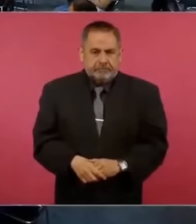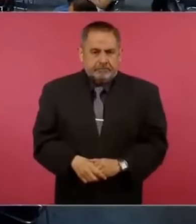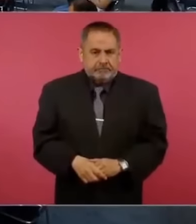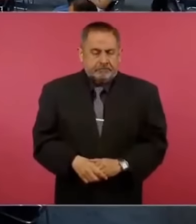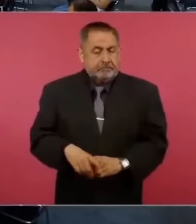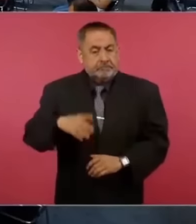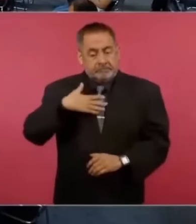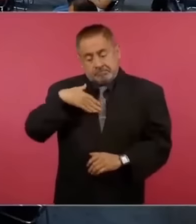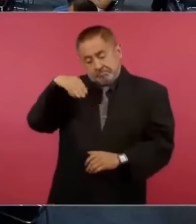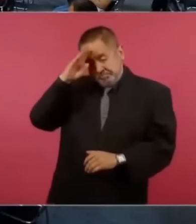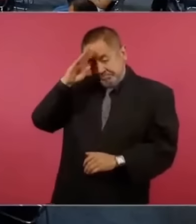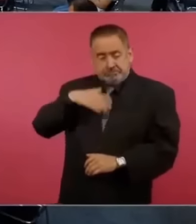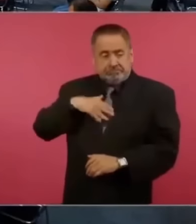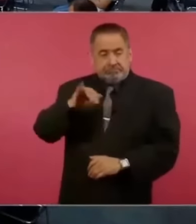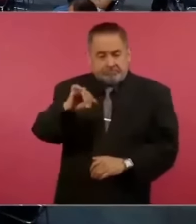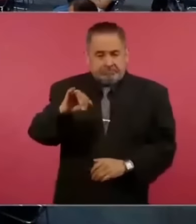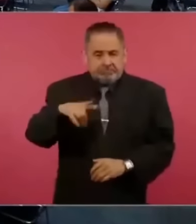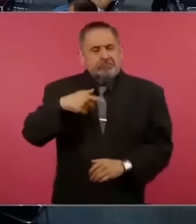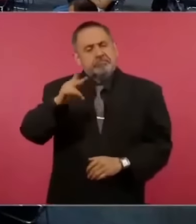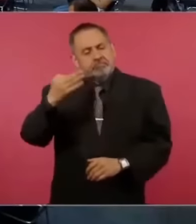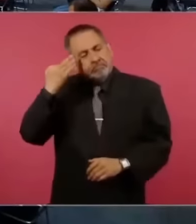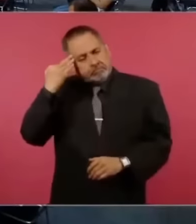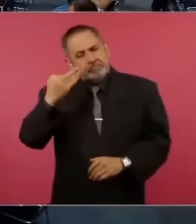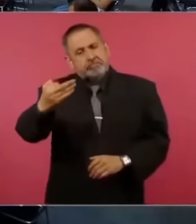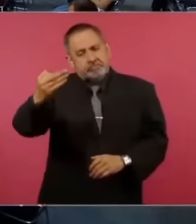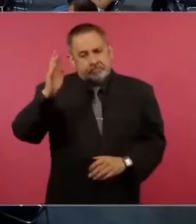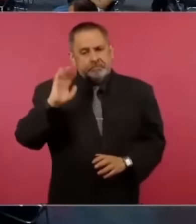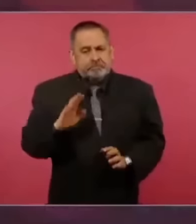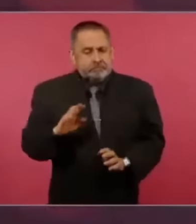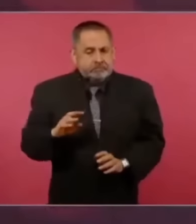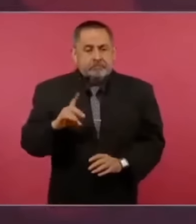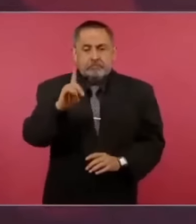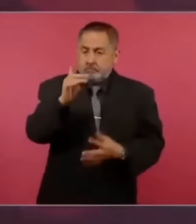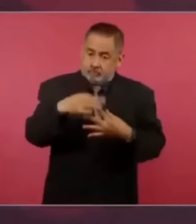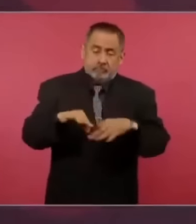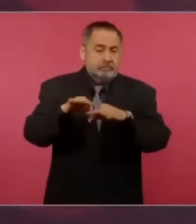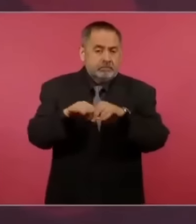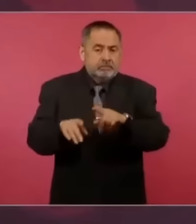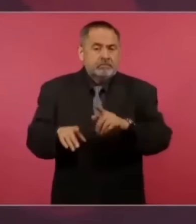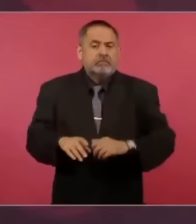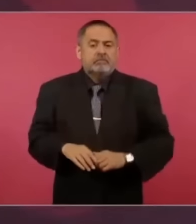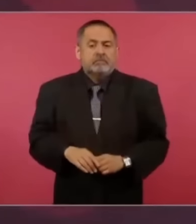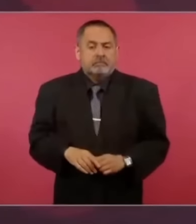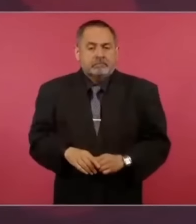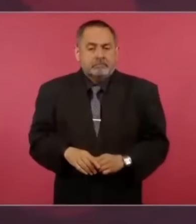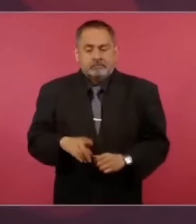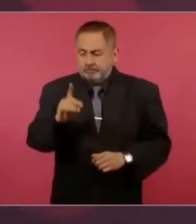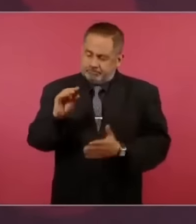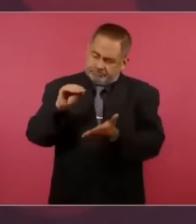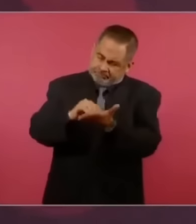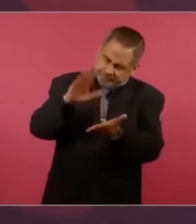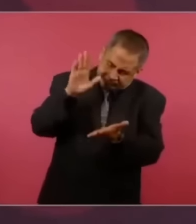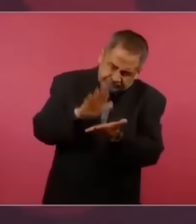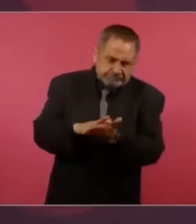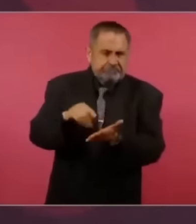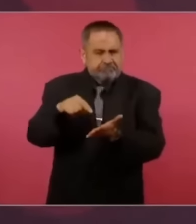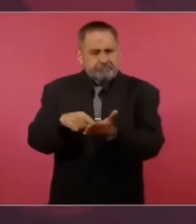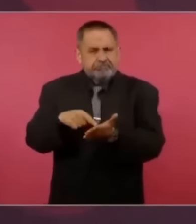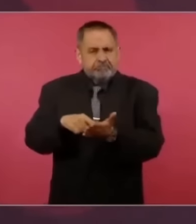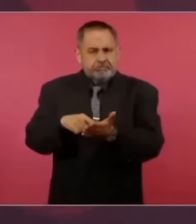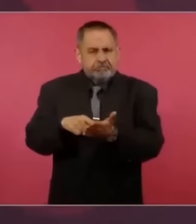Yo pienso que sí, nada más que va a llevar tiempo. Y es importante el que quede